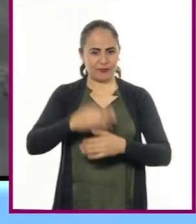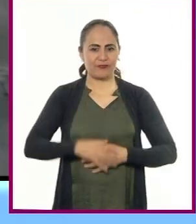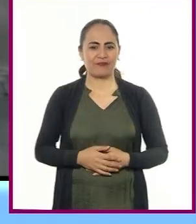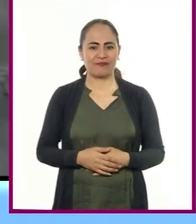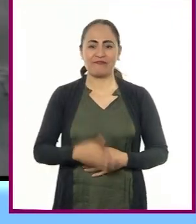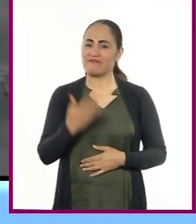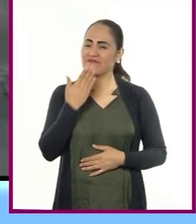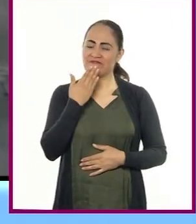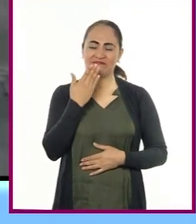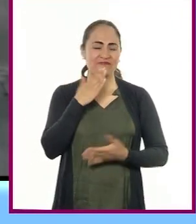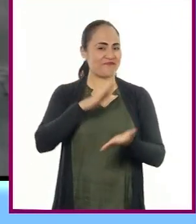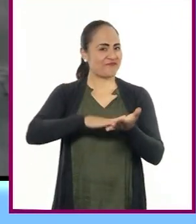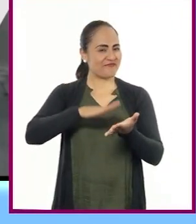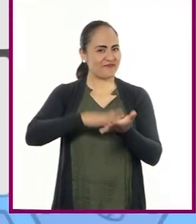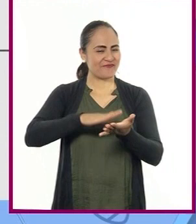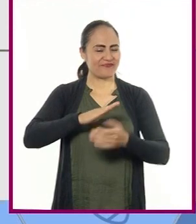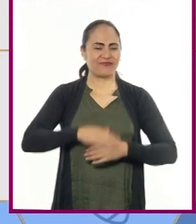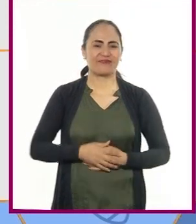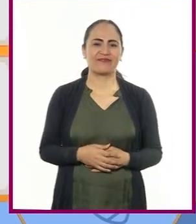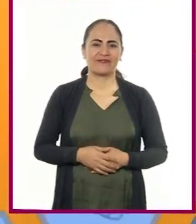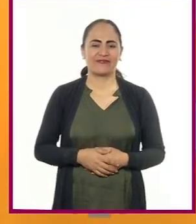Muy bien hecho, Enrique.